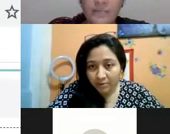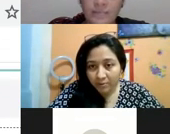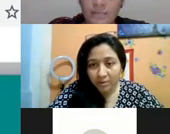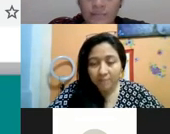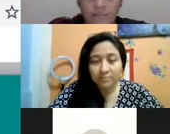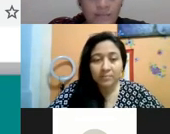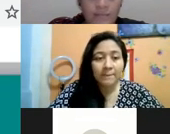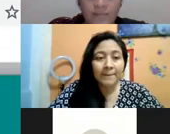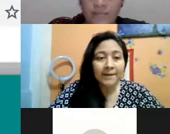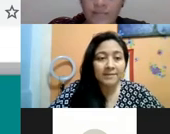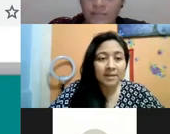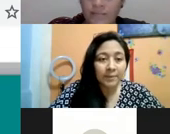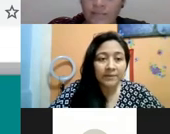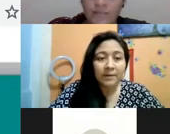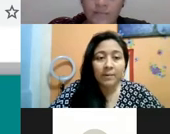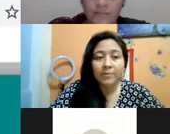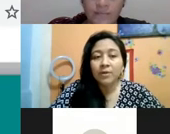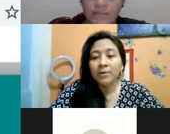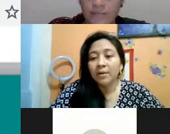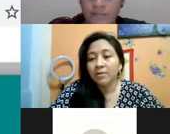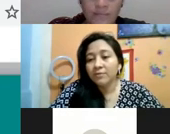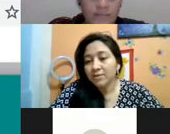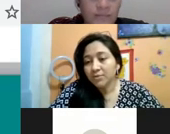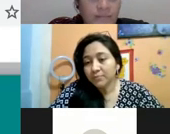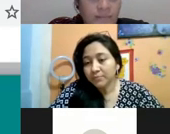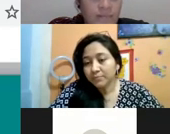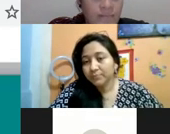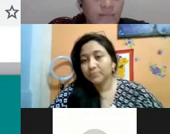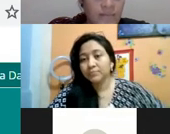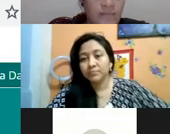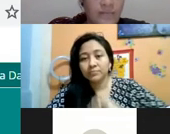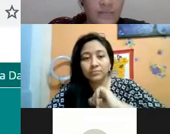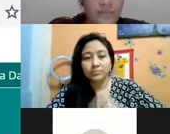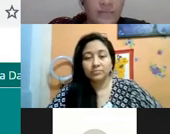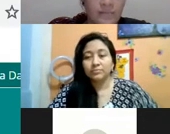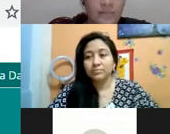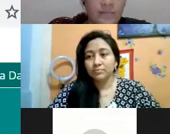una segunda para hacer la prueba. Esta vez la voy a poner una de verdadero y falso.